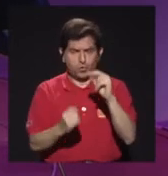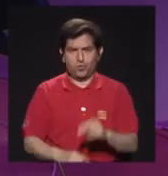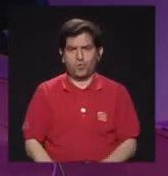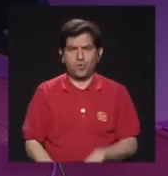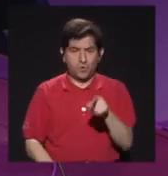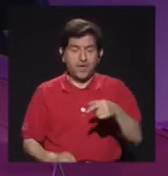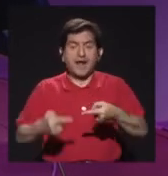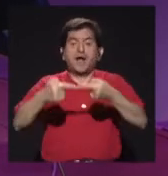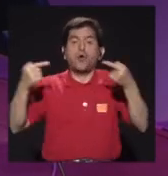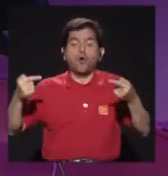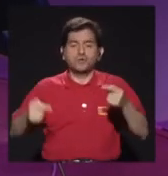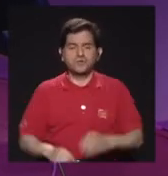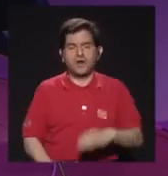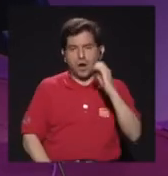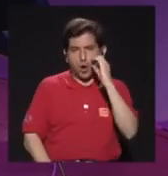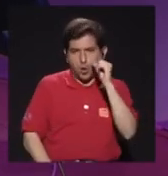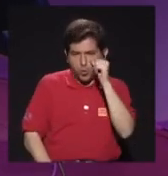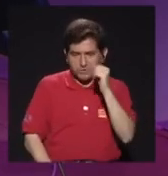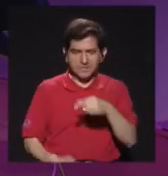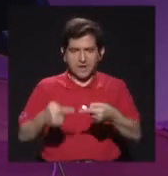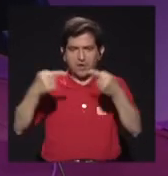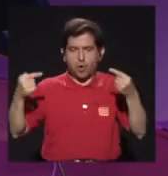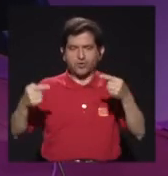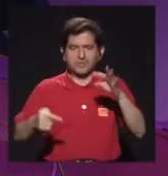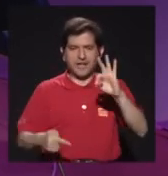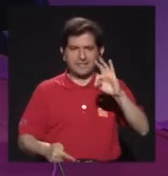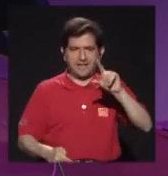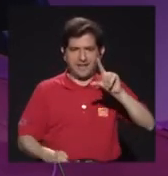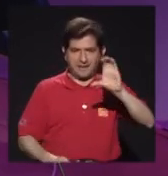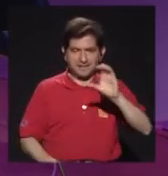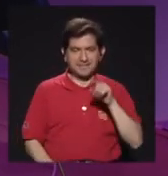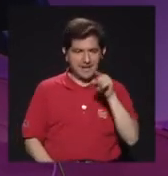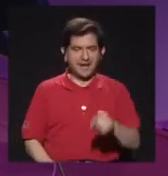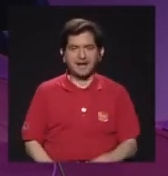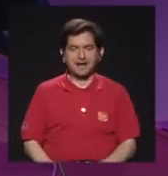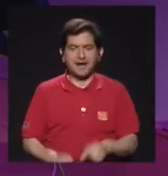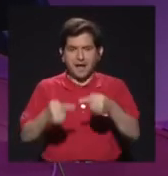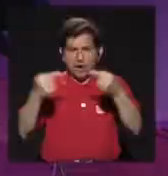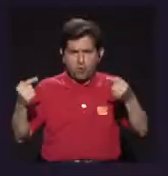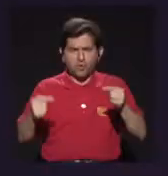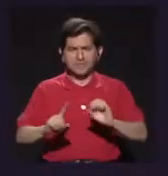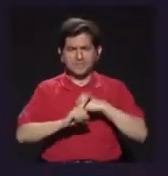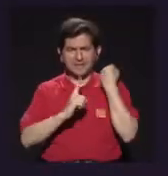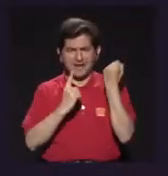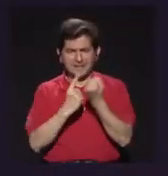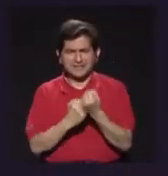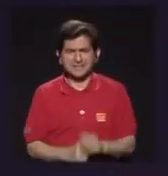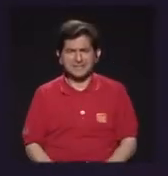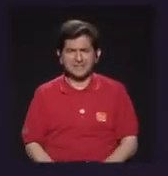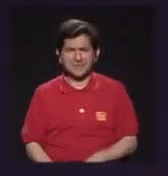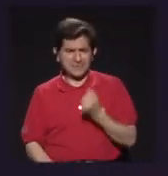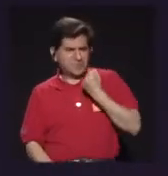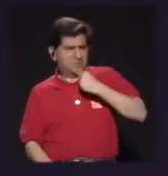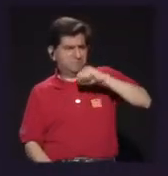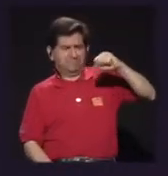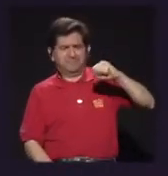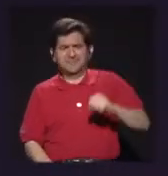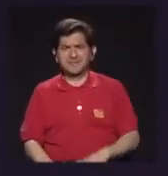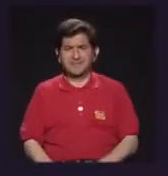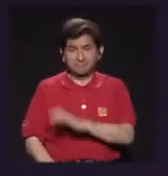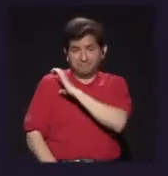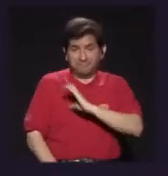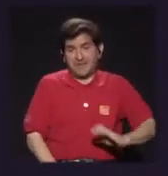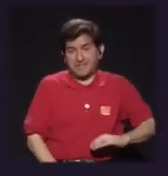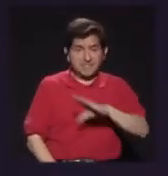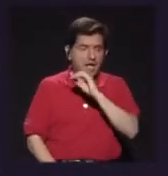contra oscar es un voto contra el tlc y aquí un voto contra esta radicalización cristiana bien en otro